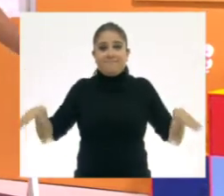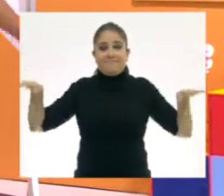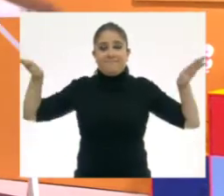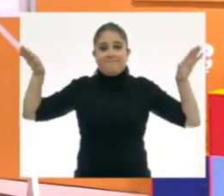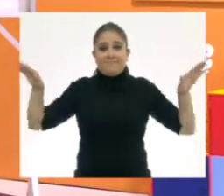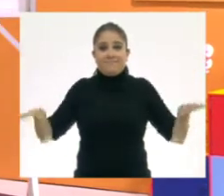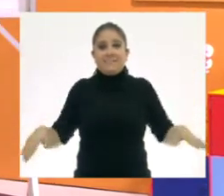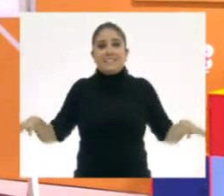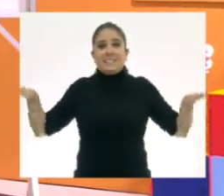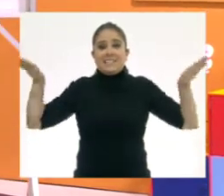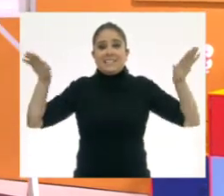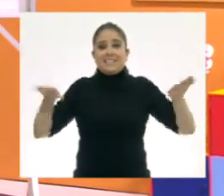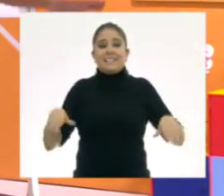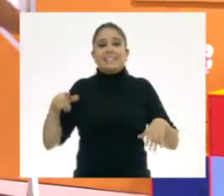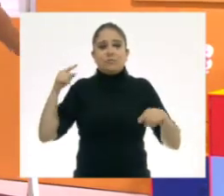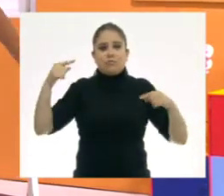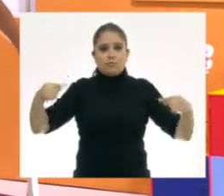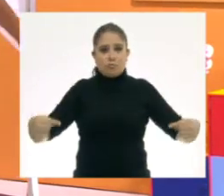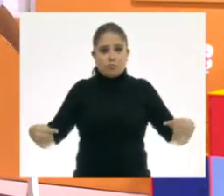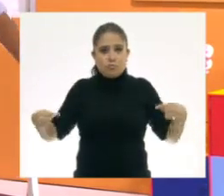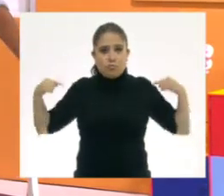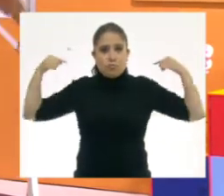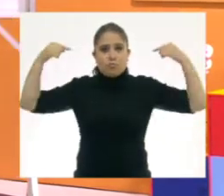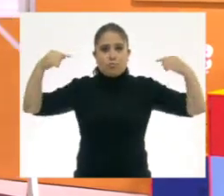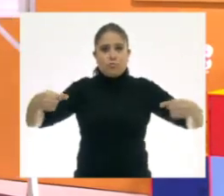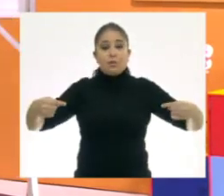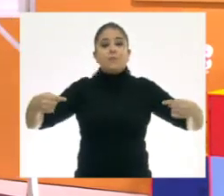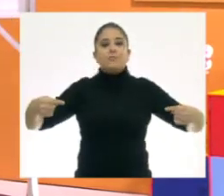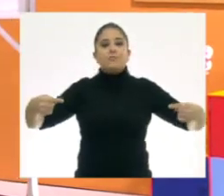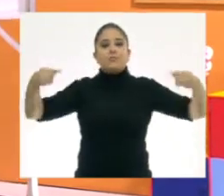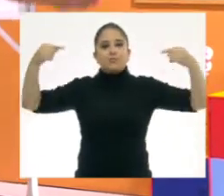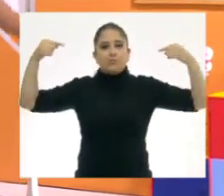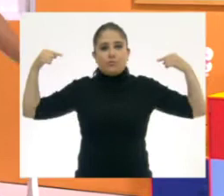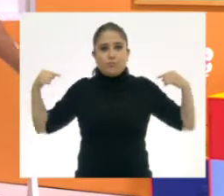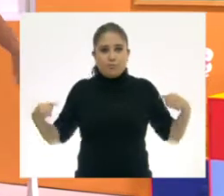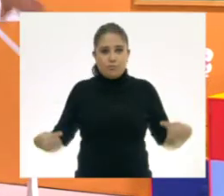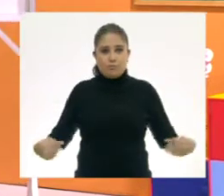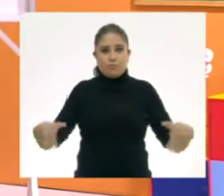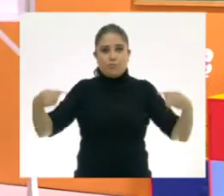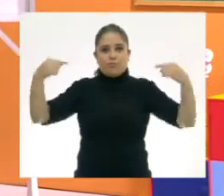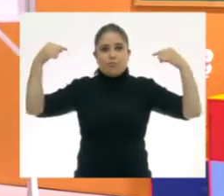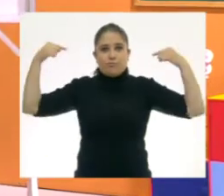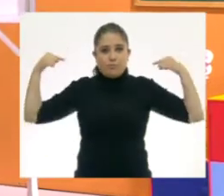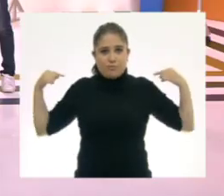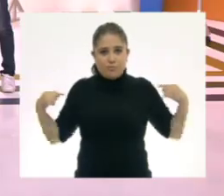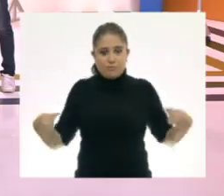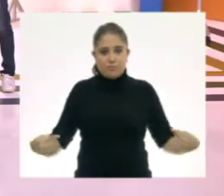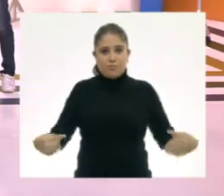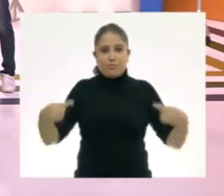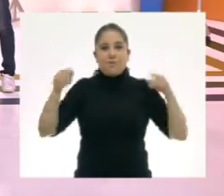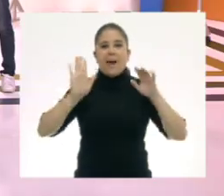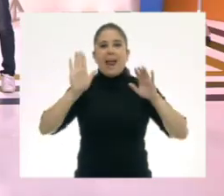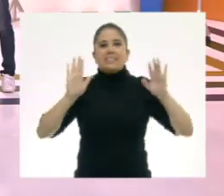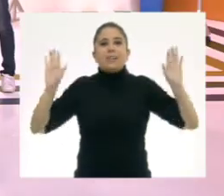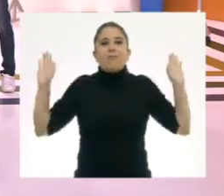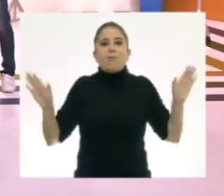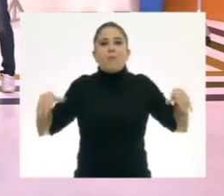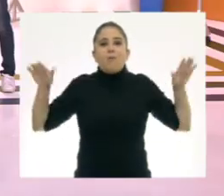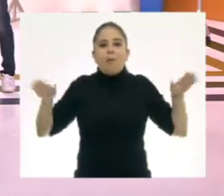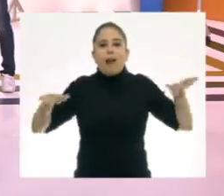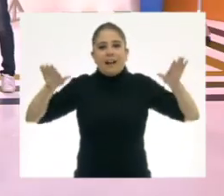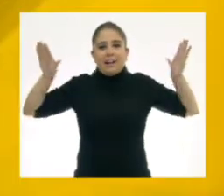los giramos, ahora hacia atrás, uno, dos, como si volaras,